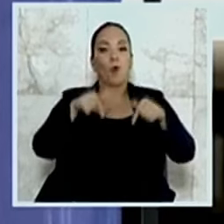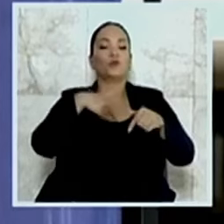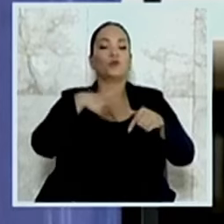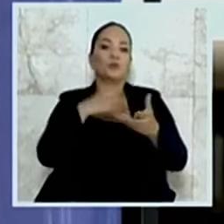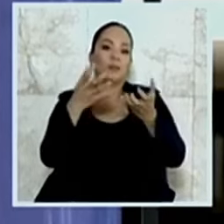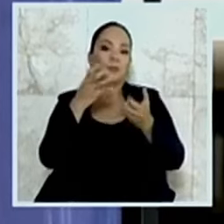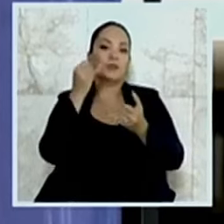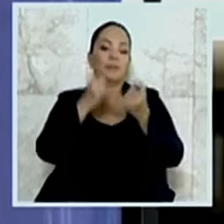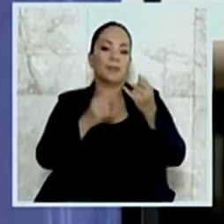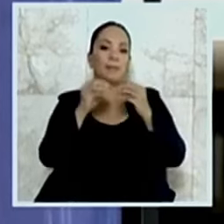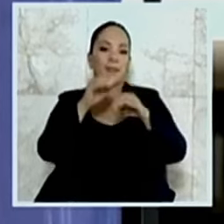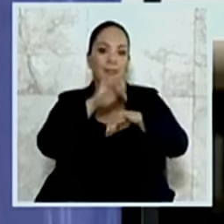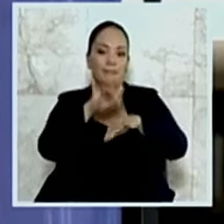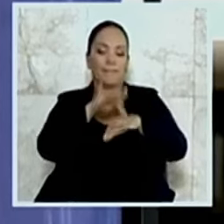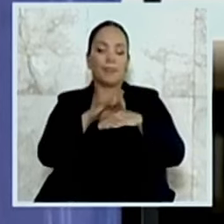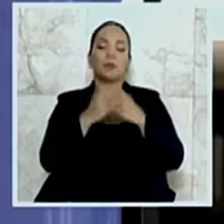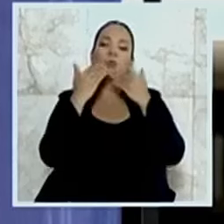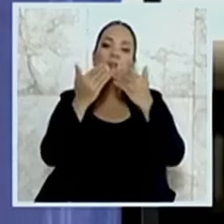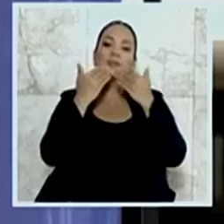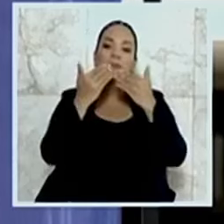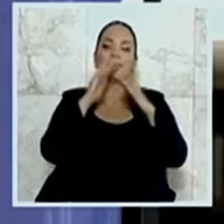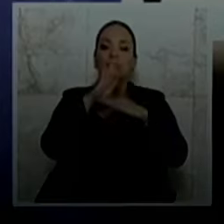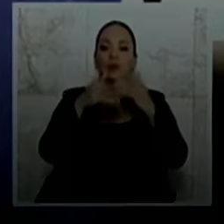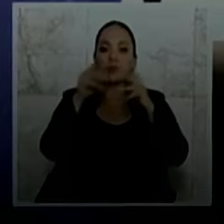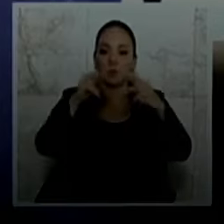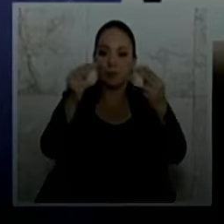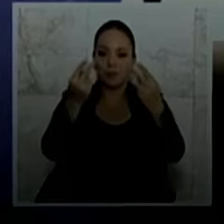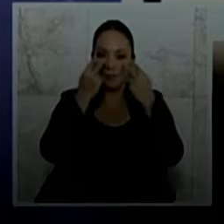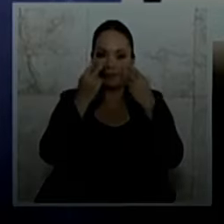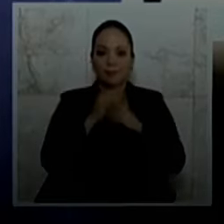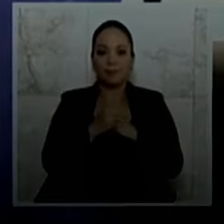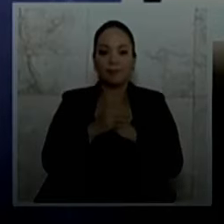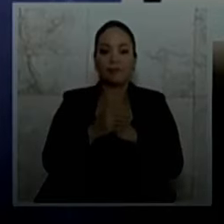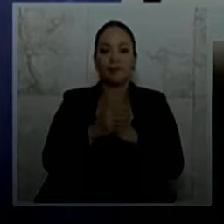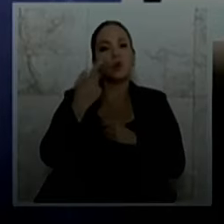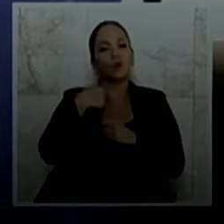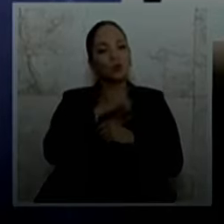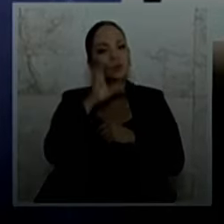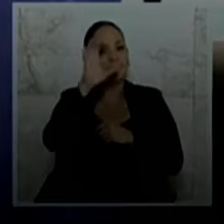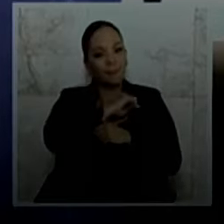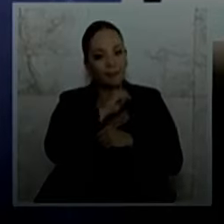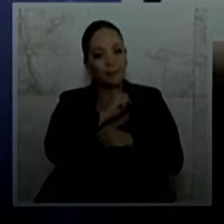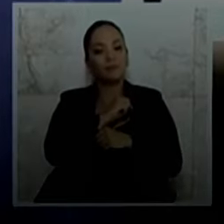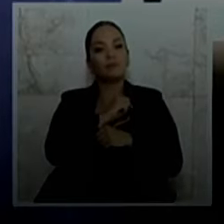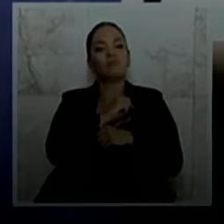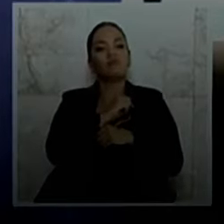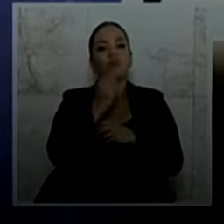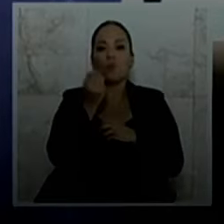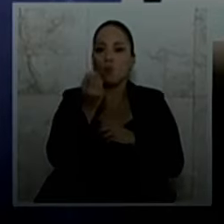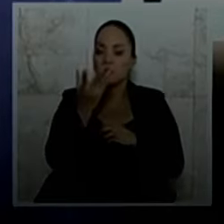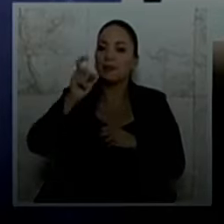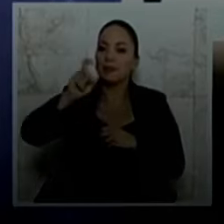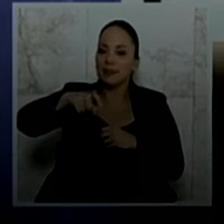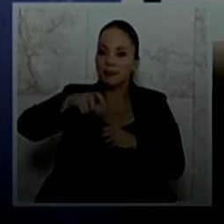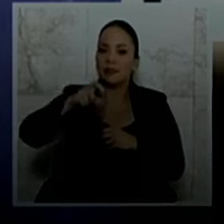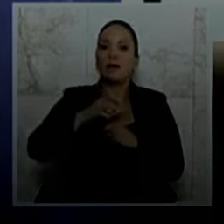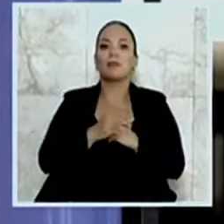Ok, señor presidente, ¿tiene usted algún mensaje final? Porque esta sería la única consulta de parte de Bueno, hoy quisimos terminar más